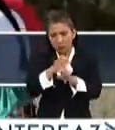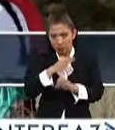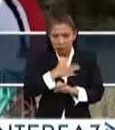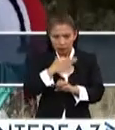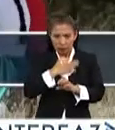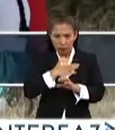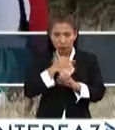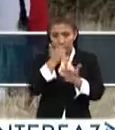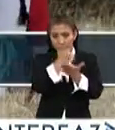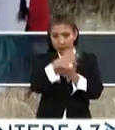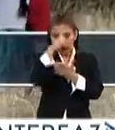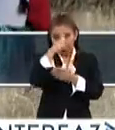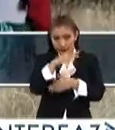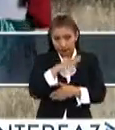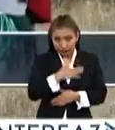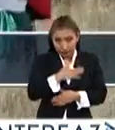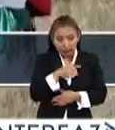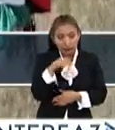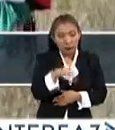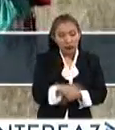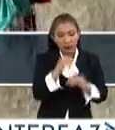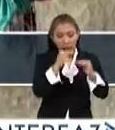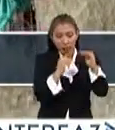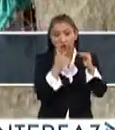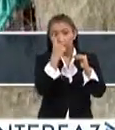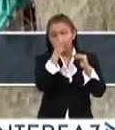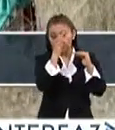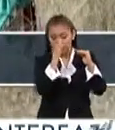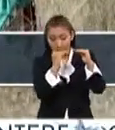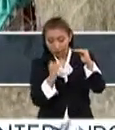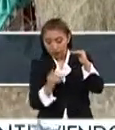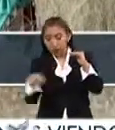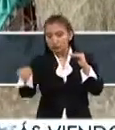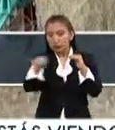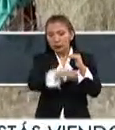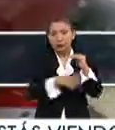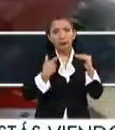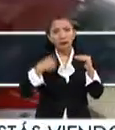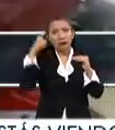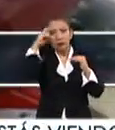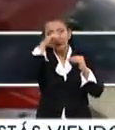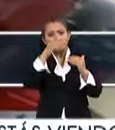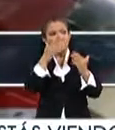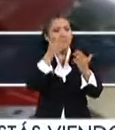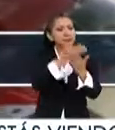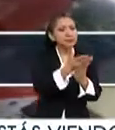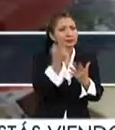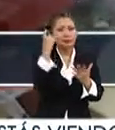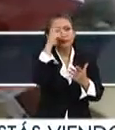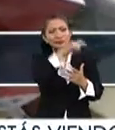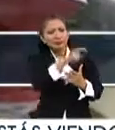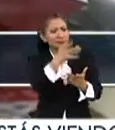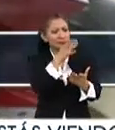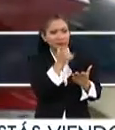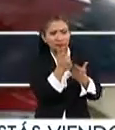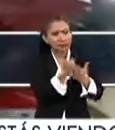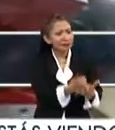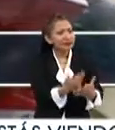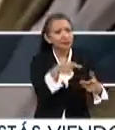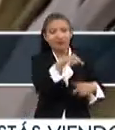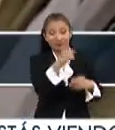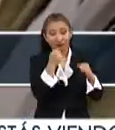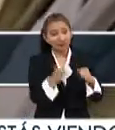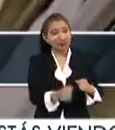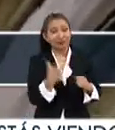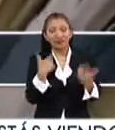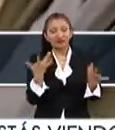mía, la Ciudad de México, por debajo del 2%, y son personas de difícil acceso, de difícil disposición y que